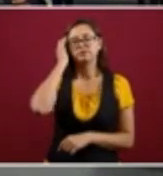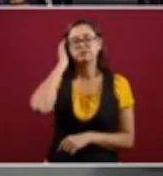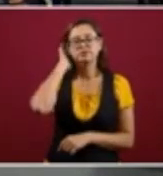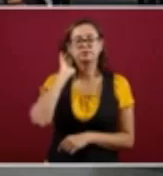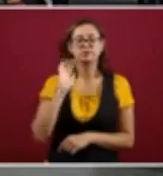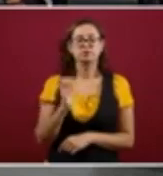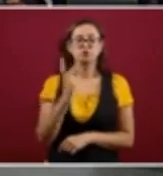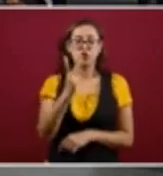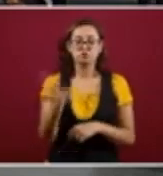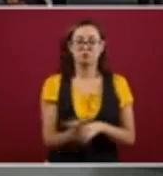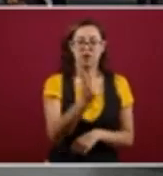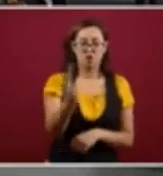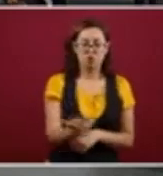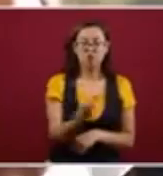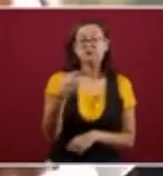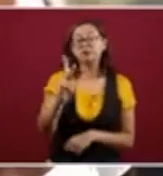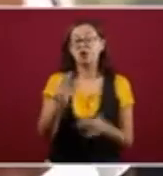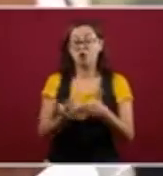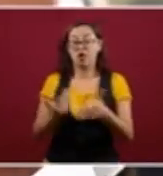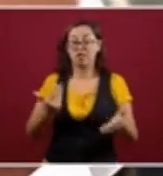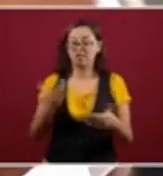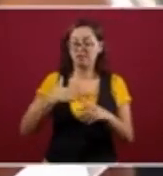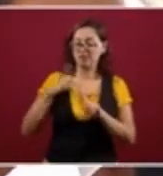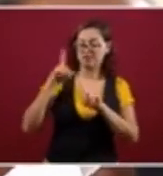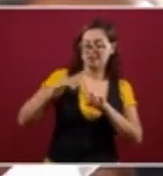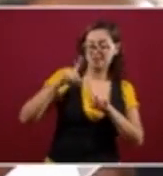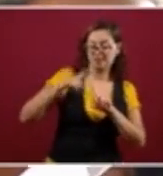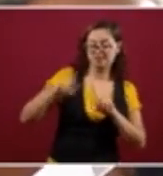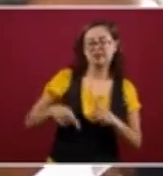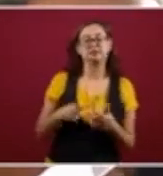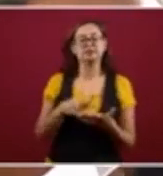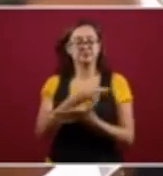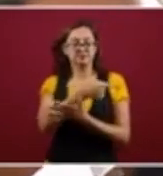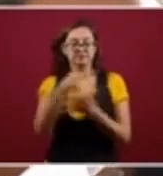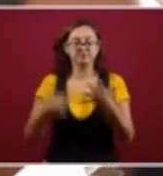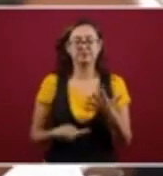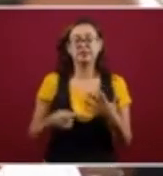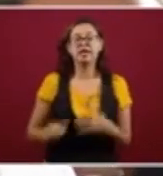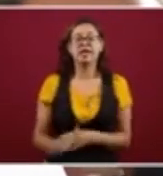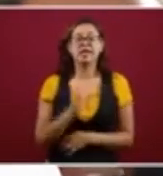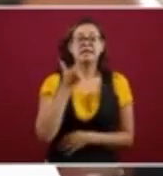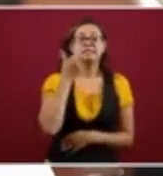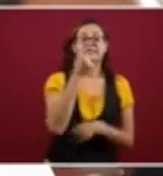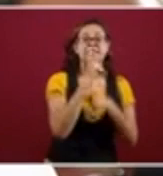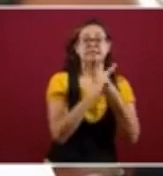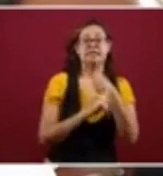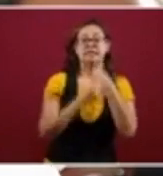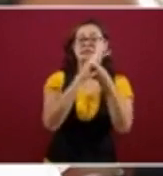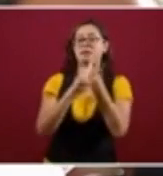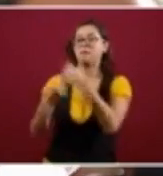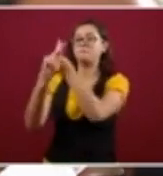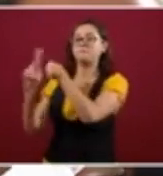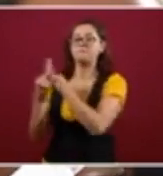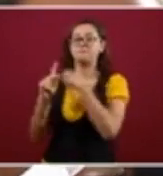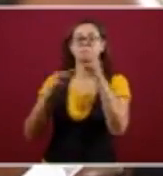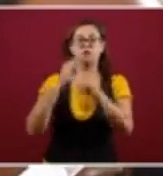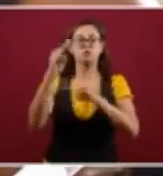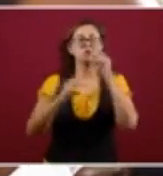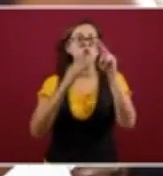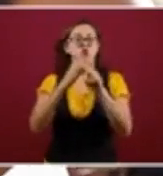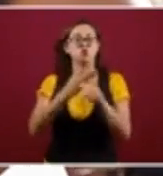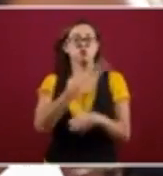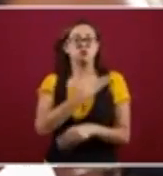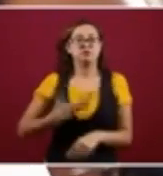tarea, en donde están las 7 potencias mundiales, son dirigidas por hombres y mujeres que rebasan los 60